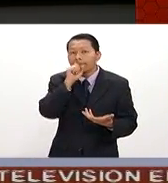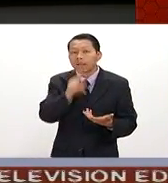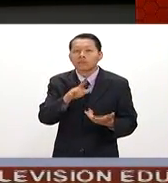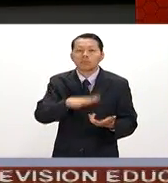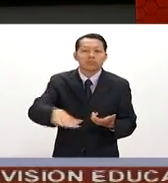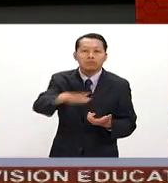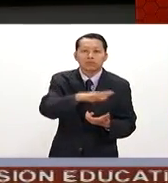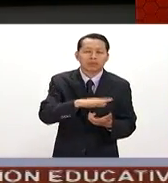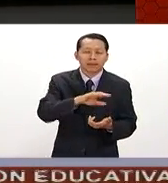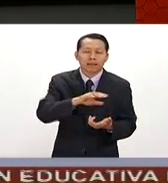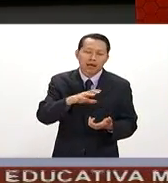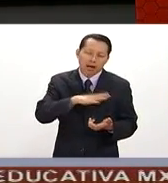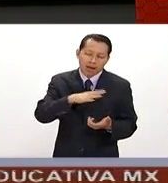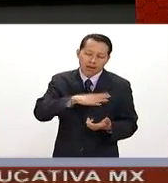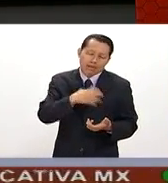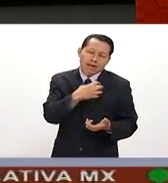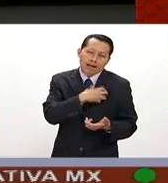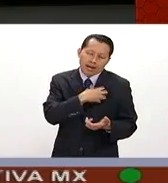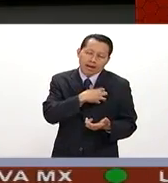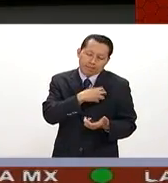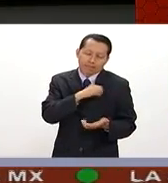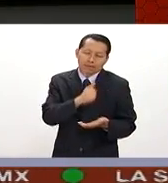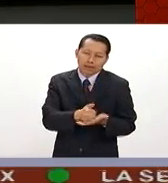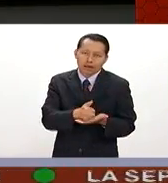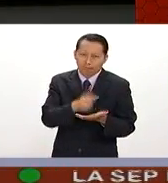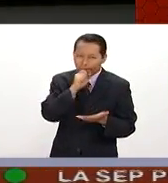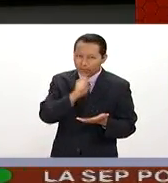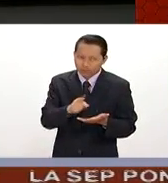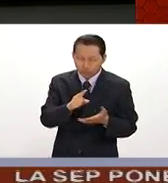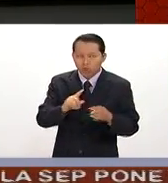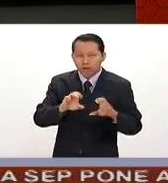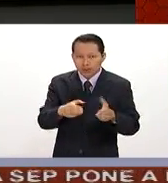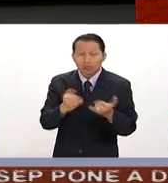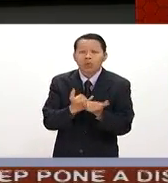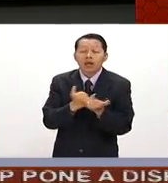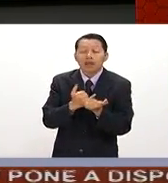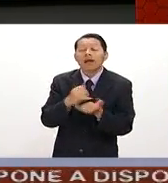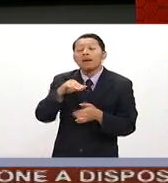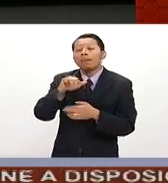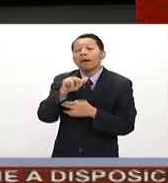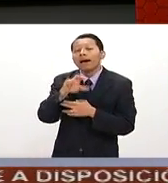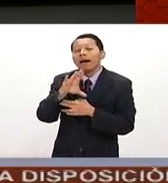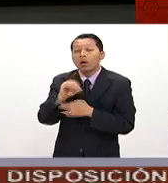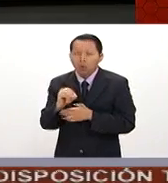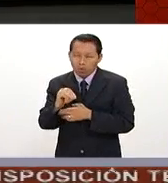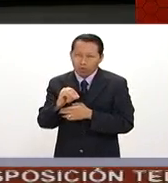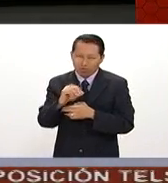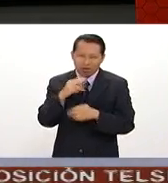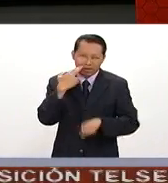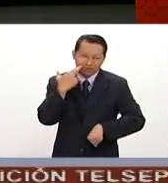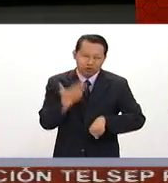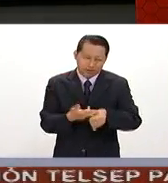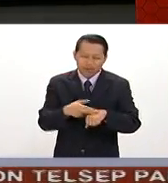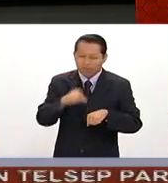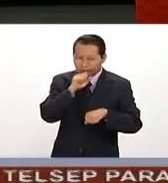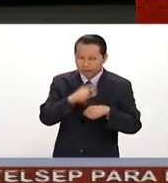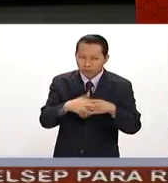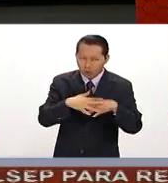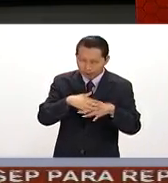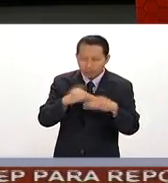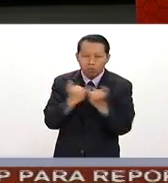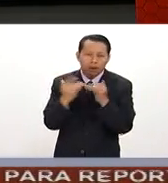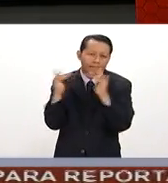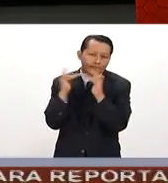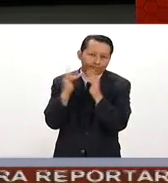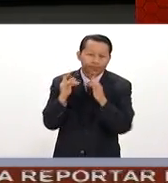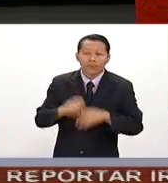en la capital de Oaxaca? Agradezco que nos tome la llamada Marco Santiago, corresponsal de la red. Marco, ¿cómo estás? Buenos días. ¿Qué tal?